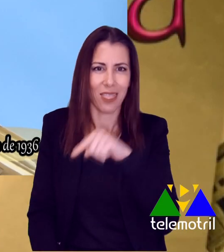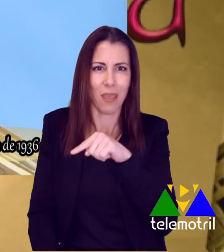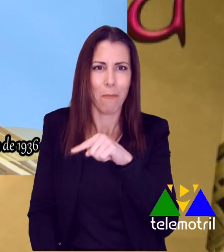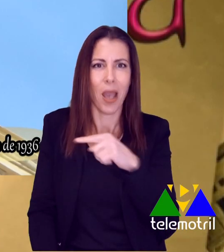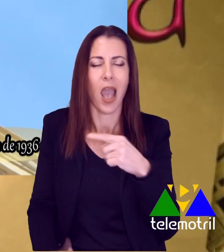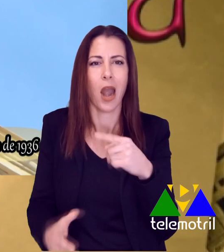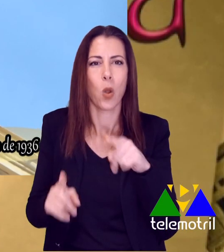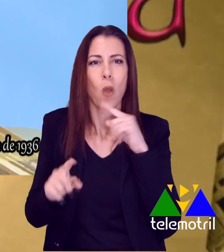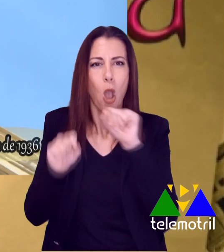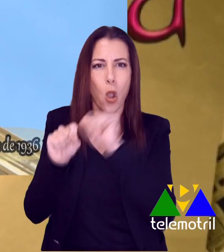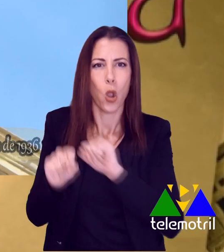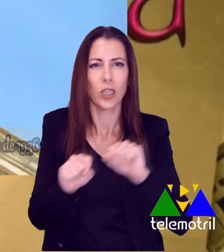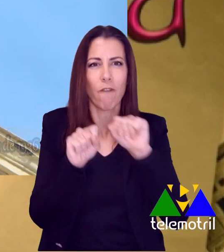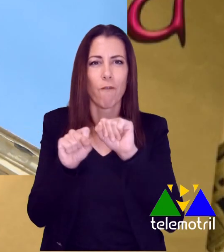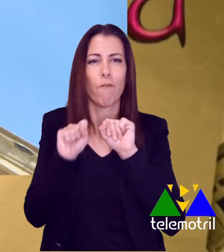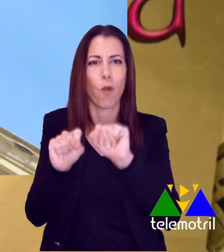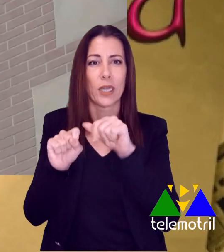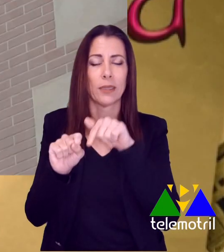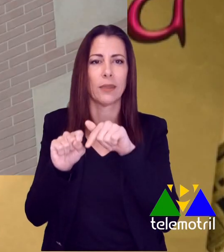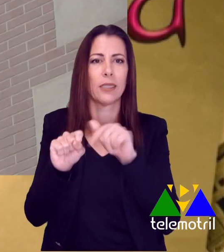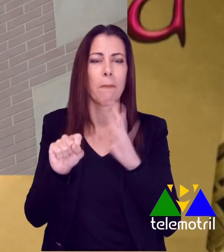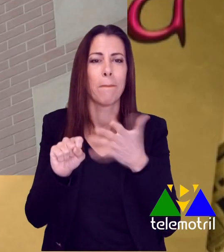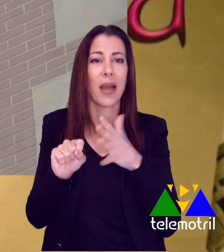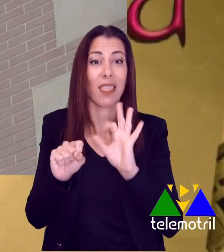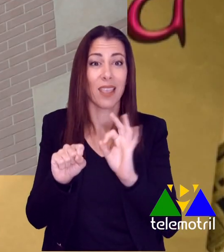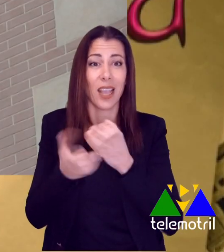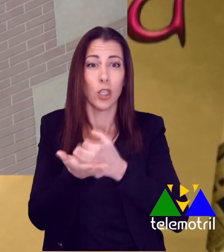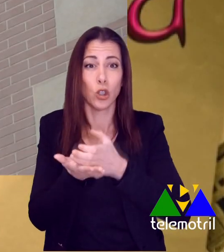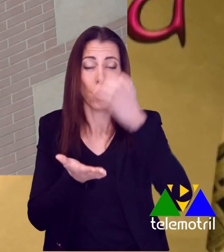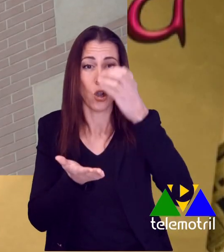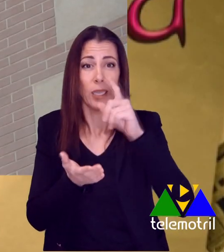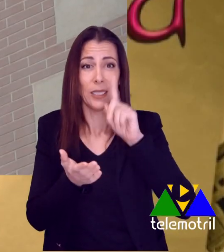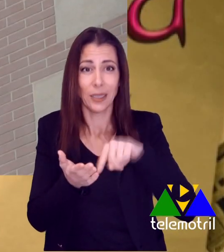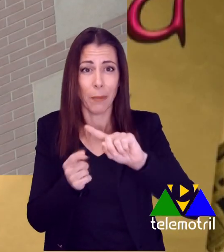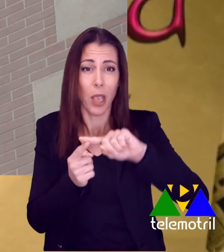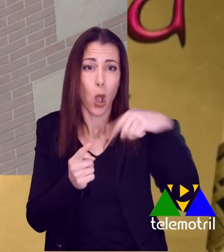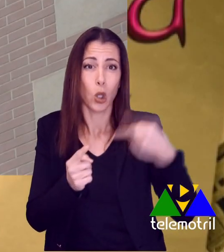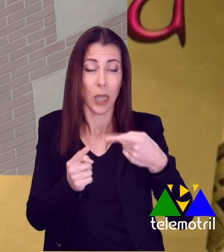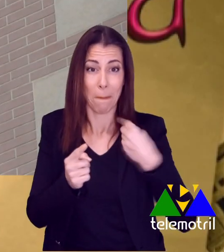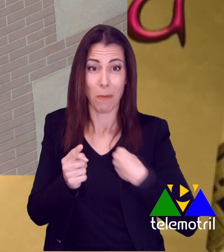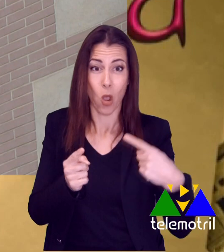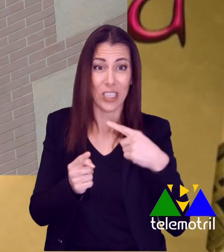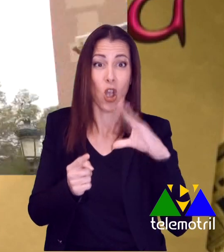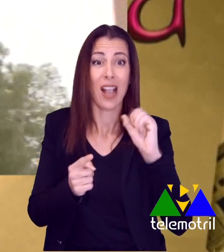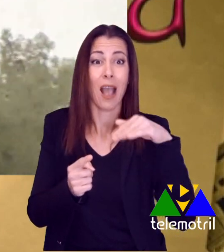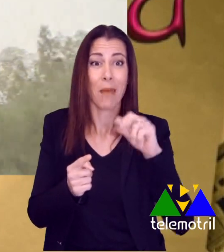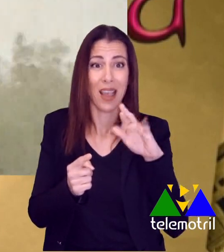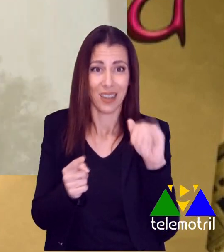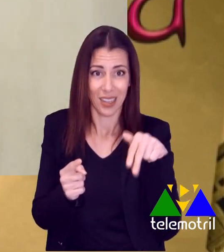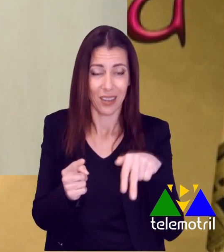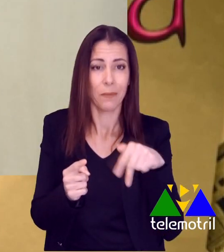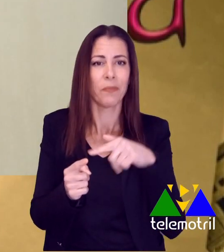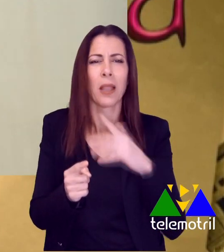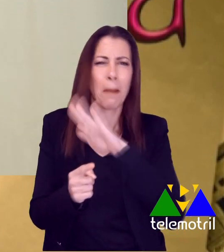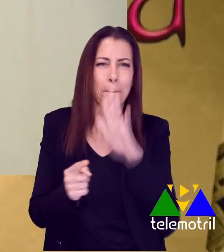entre contrafuertes, se ve claramente y parece que es la parte de la torre y la parte del camarín, que es esta. Sería como adosado posteriormente. Parece que, ¿no?,